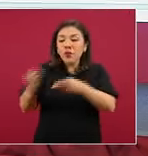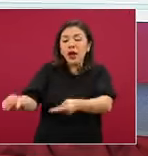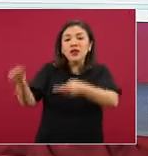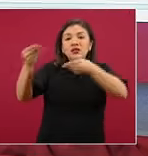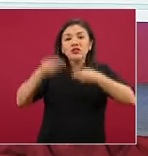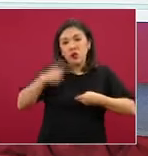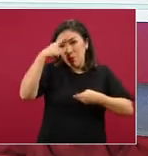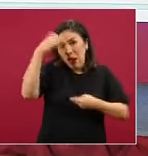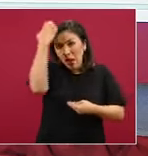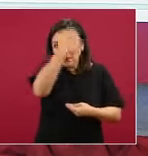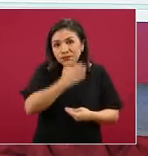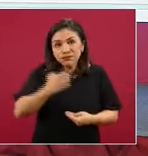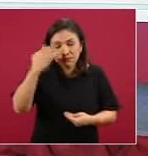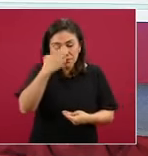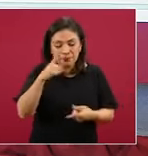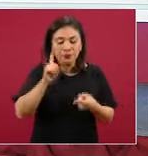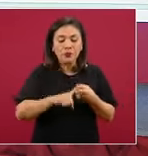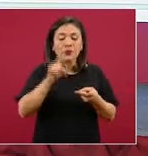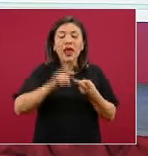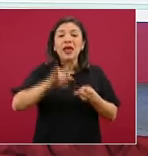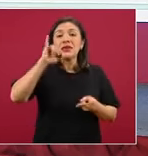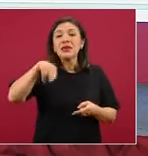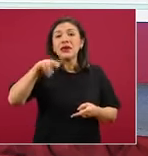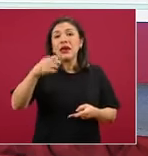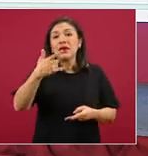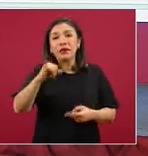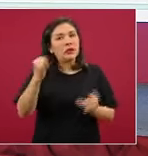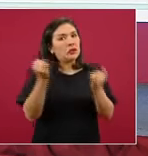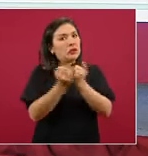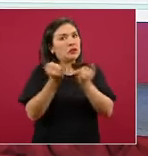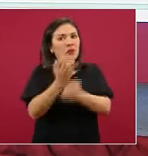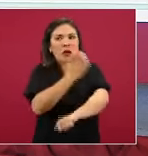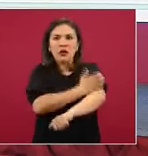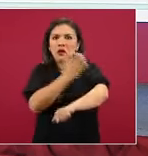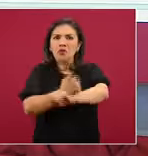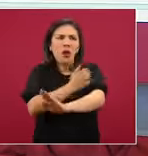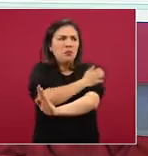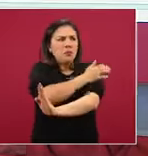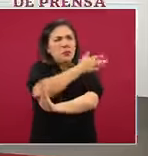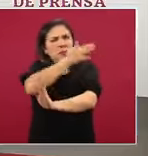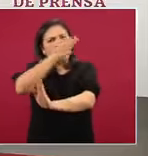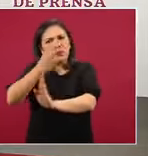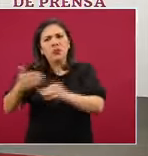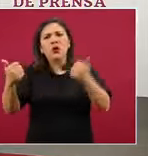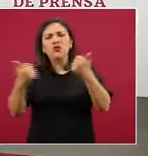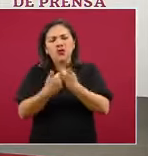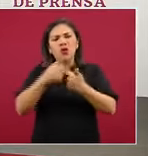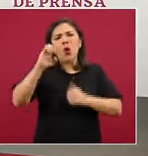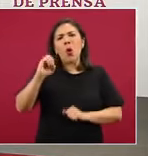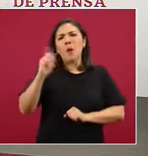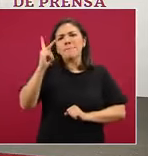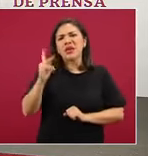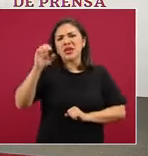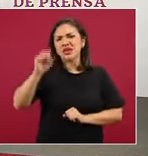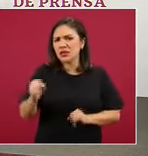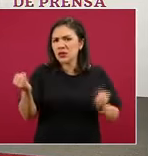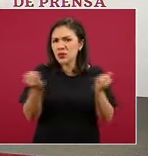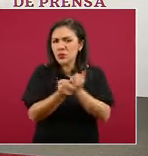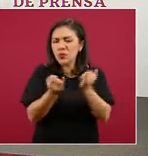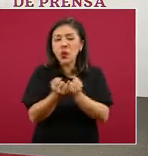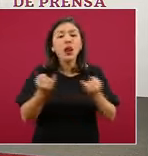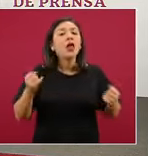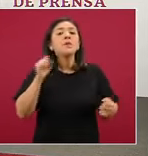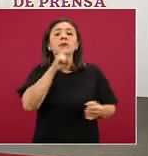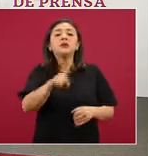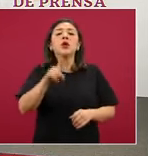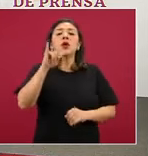del análisis. El INEGI, que nos ha acompañado durante todo este proceso junto con la Organización Panamericana de la Salud, y el Instituto